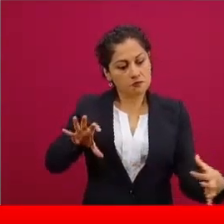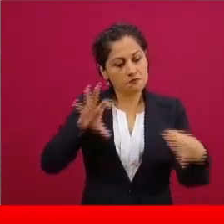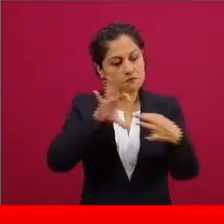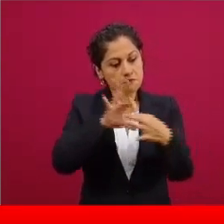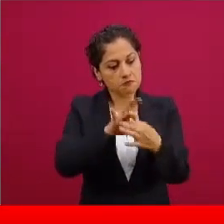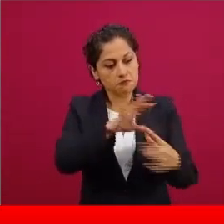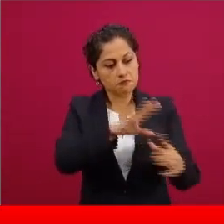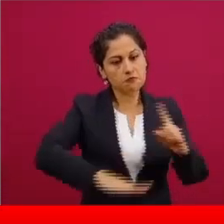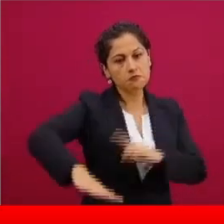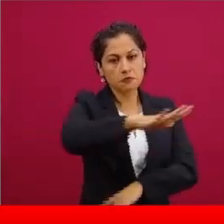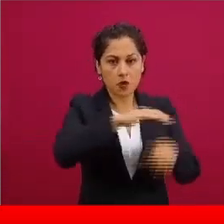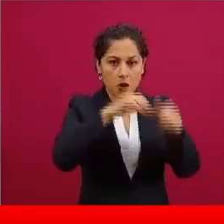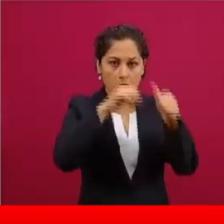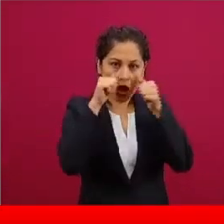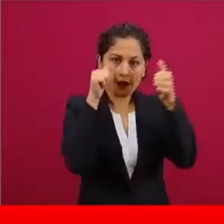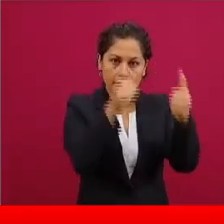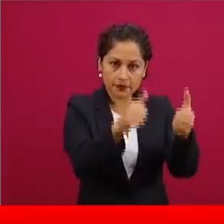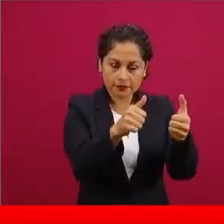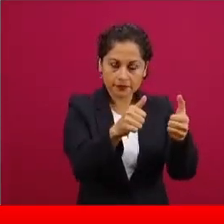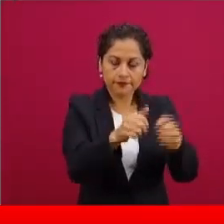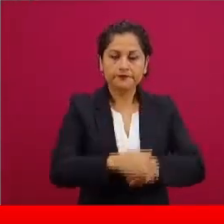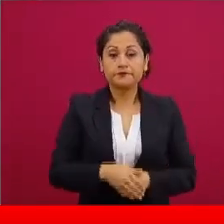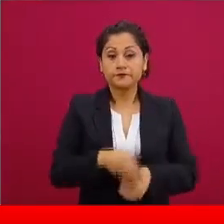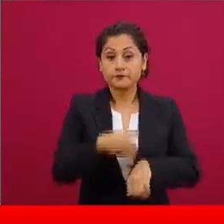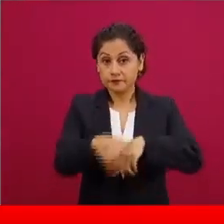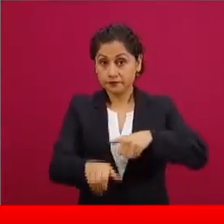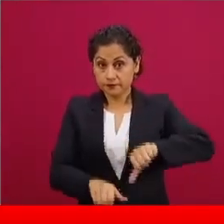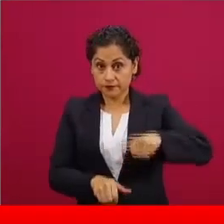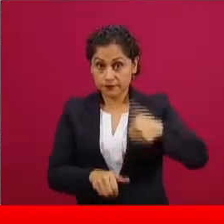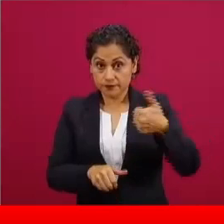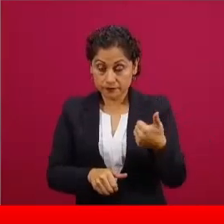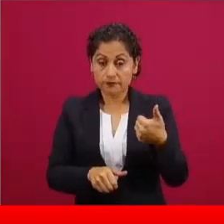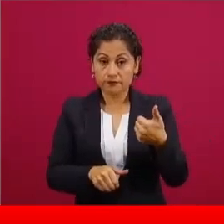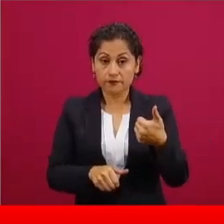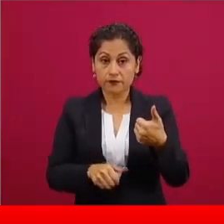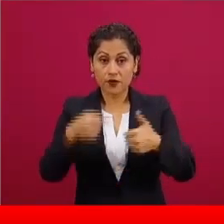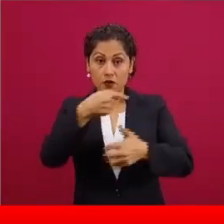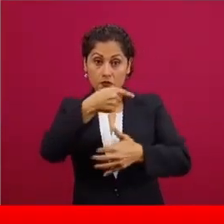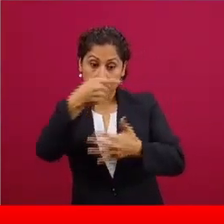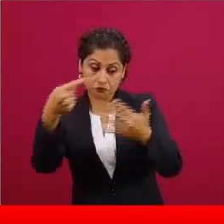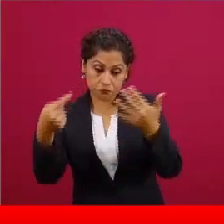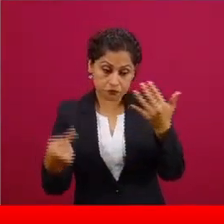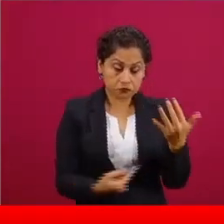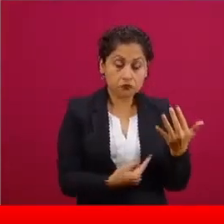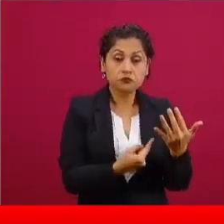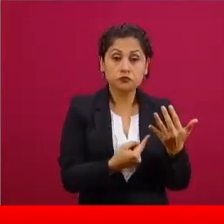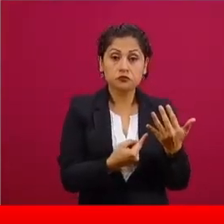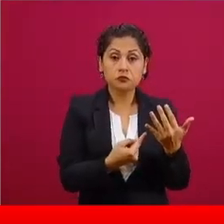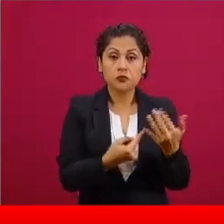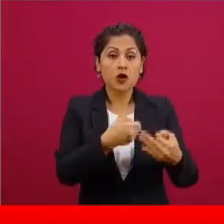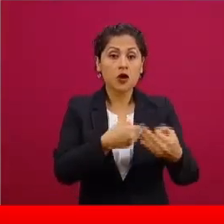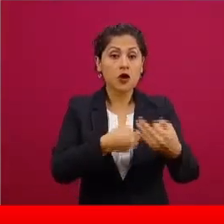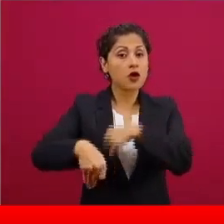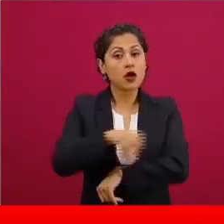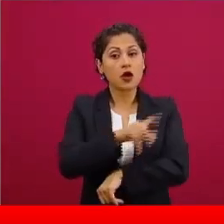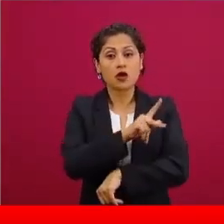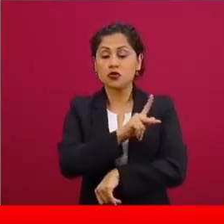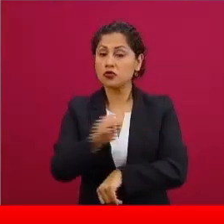11 estas medidas aplican para todo el poder ejecutivo